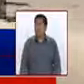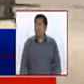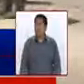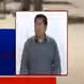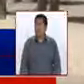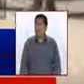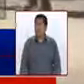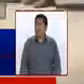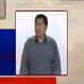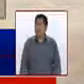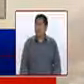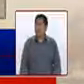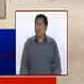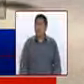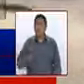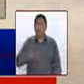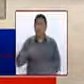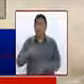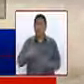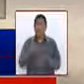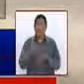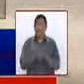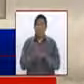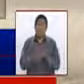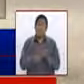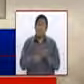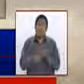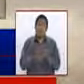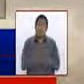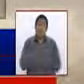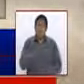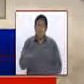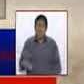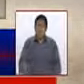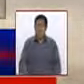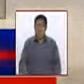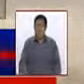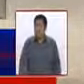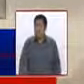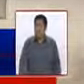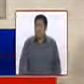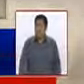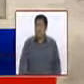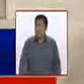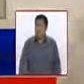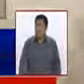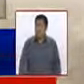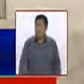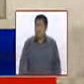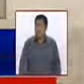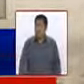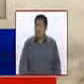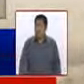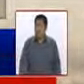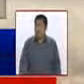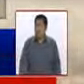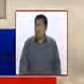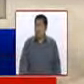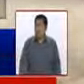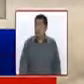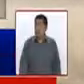Bueno, esto va a costar la gente que tiene tiempo y la gente que fue al frente a comprar y ahora se está devolviendo. Que es la feria que está